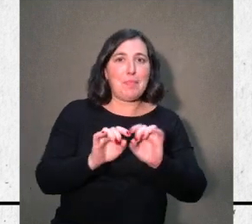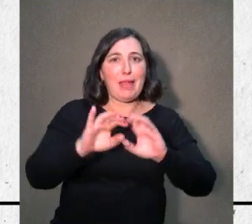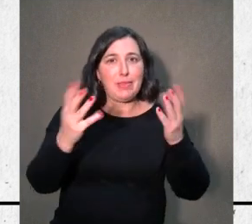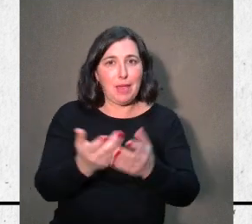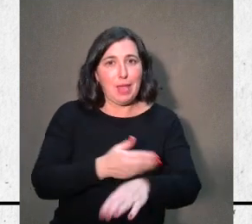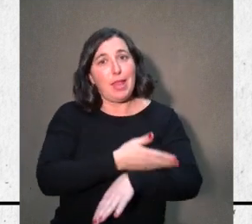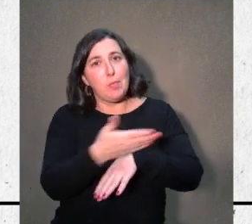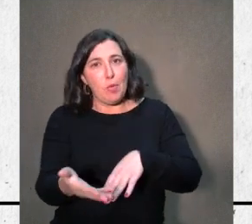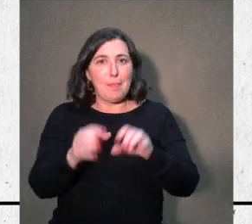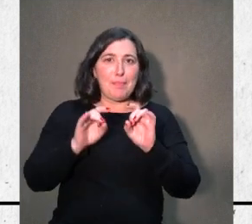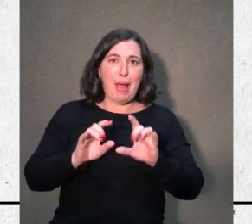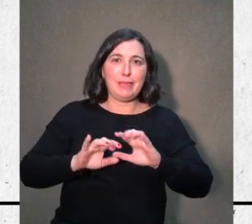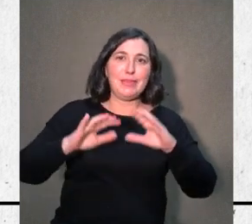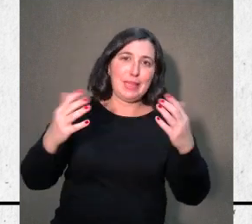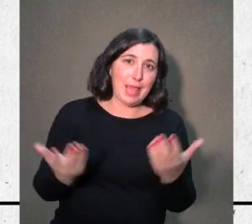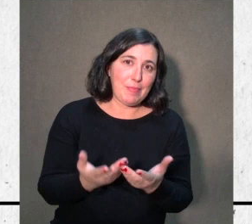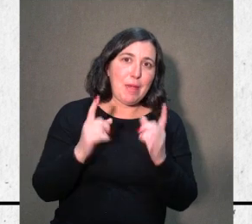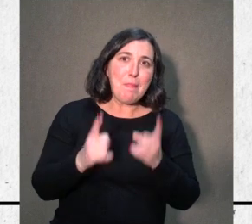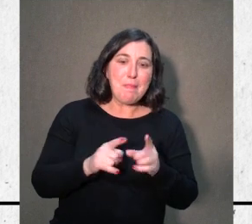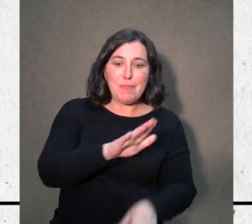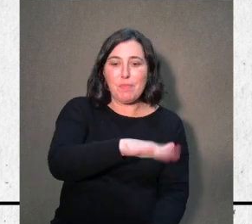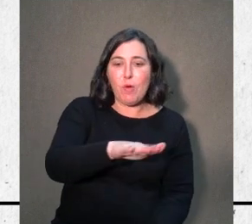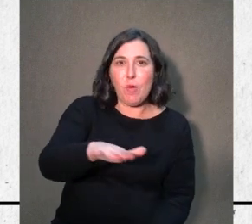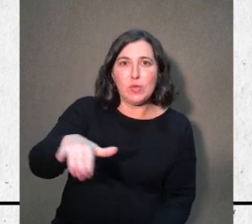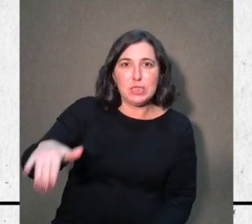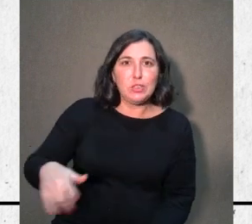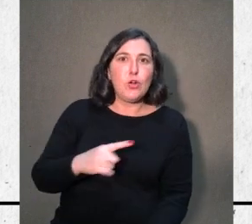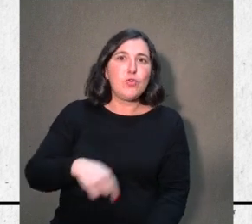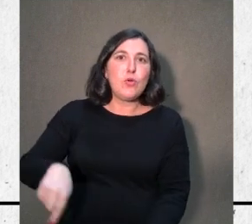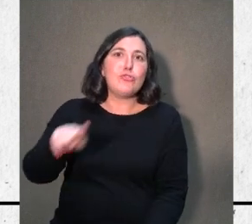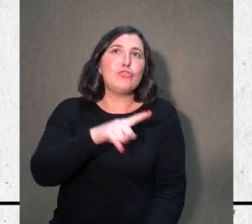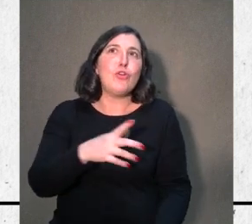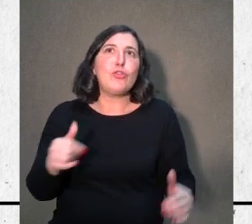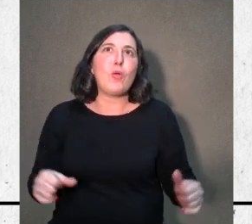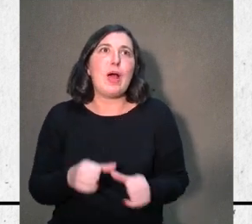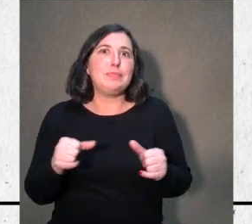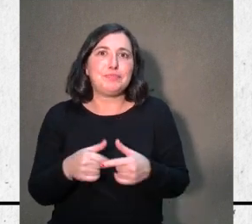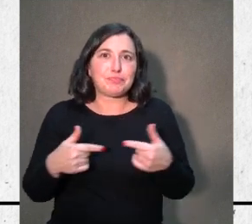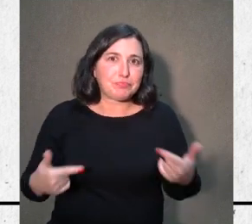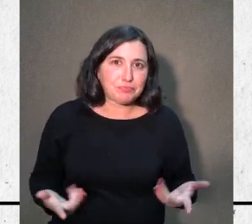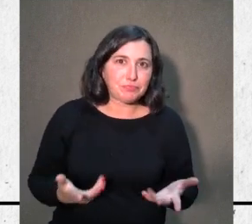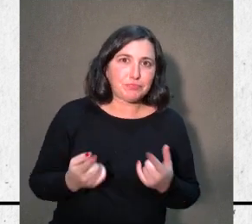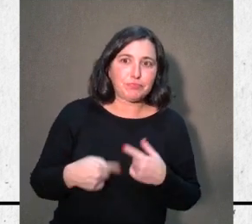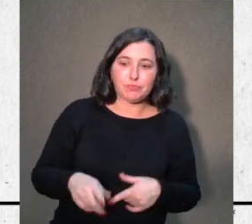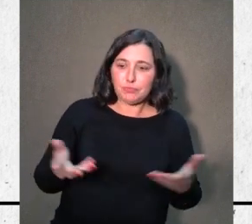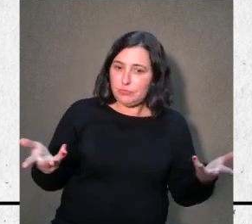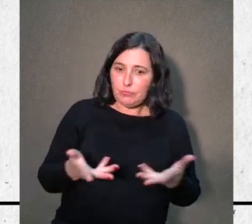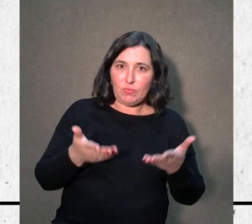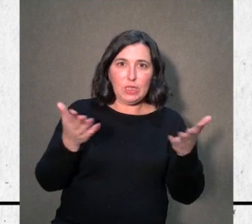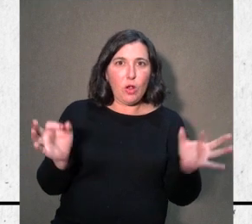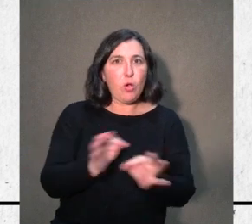con los chicos, de que haya una instancia de, como de, bueno, estamos ante un concierto, es una instancia importante, tenemos